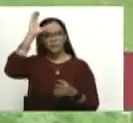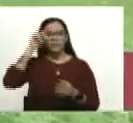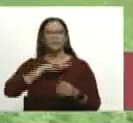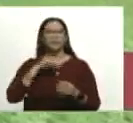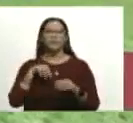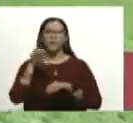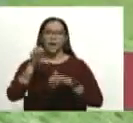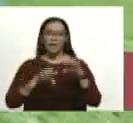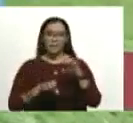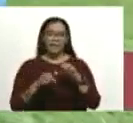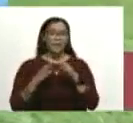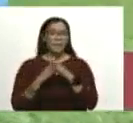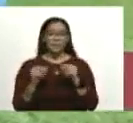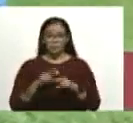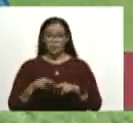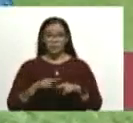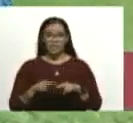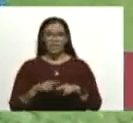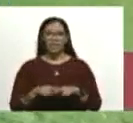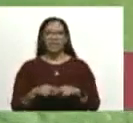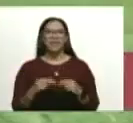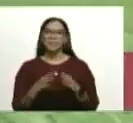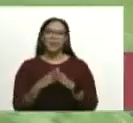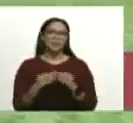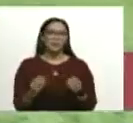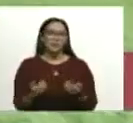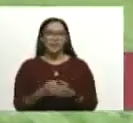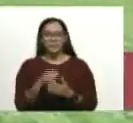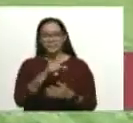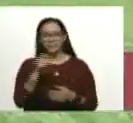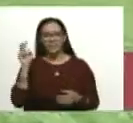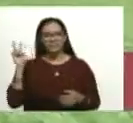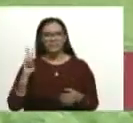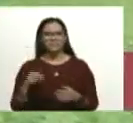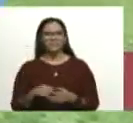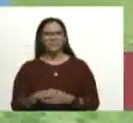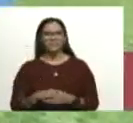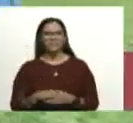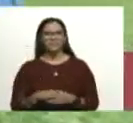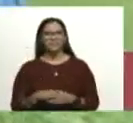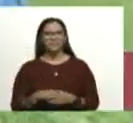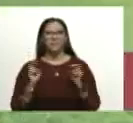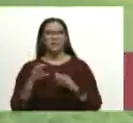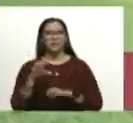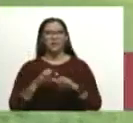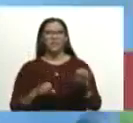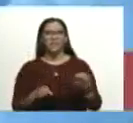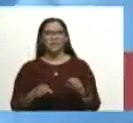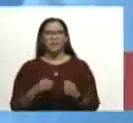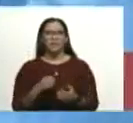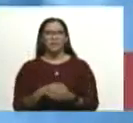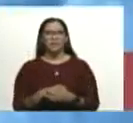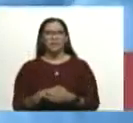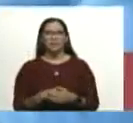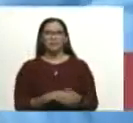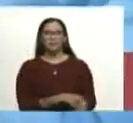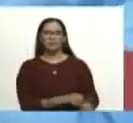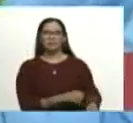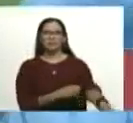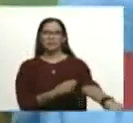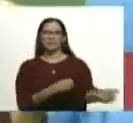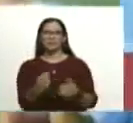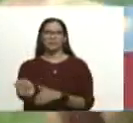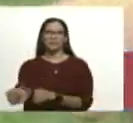animales para todos los niños, para todas las niñas y para todos los venezolanos en general. Ministro, yo le preguntaba antes de irnos, comentó además